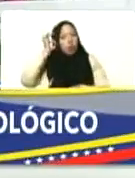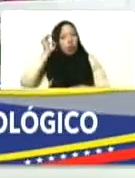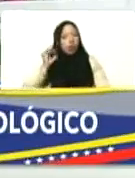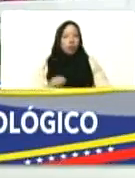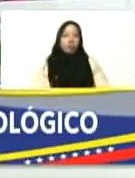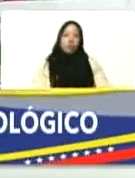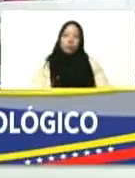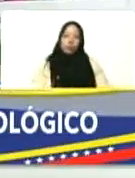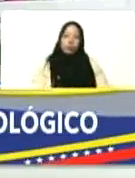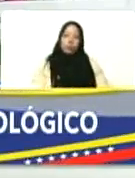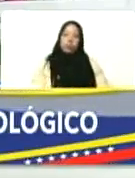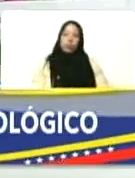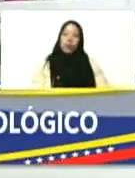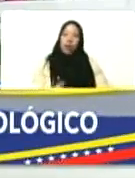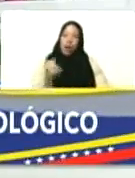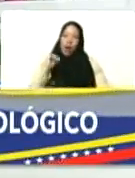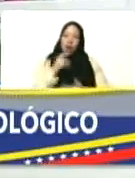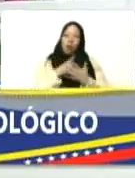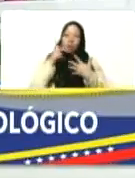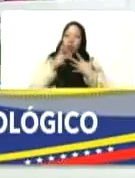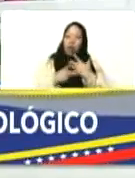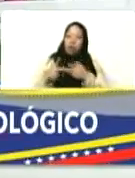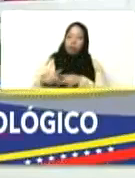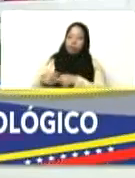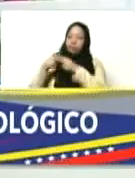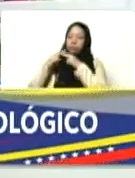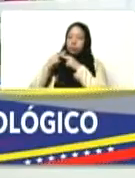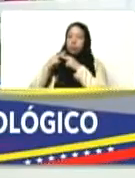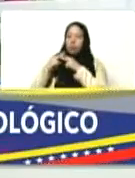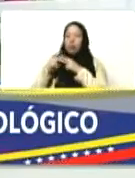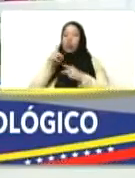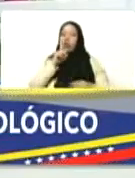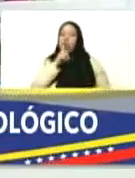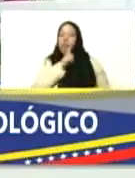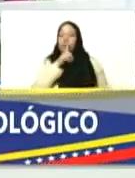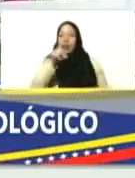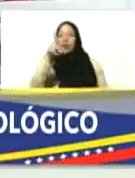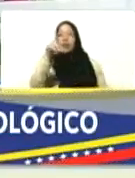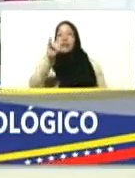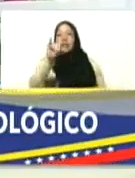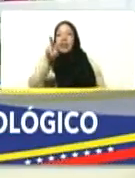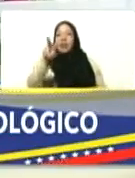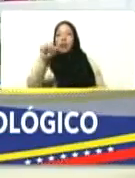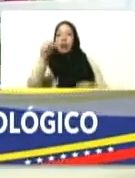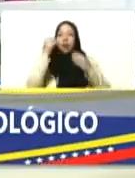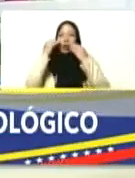pasado la compañera Diva Guzmán.